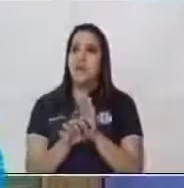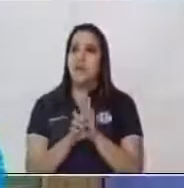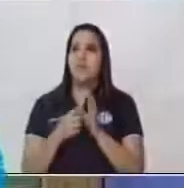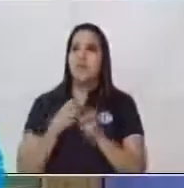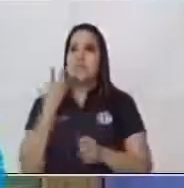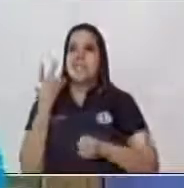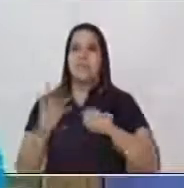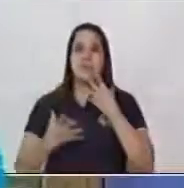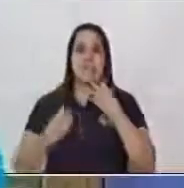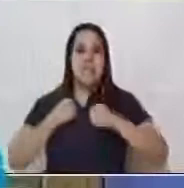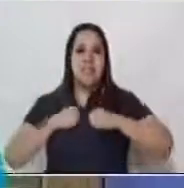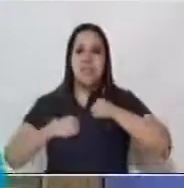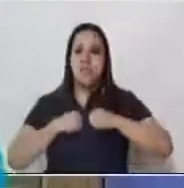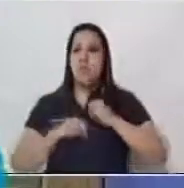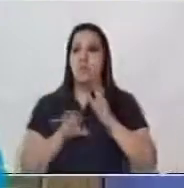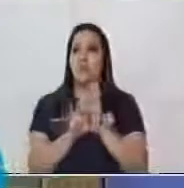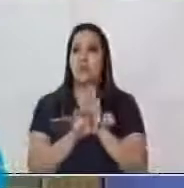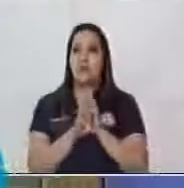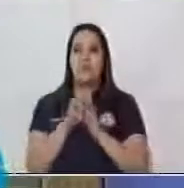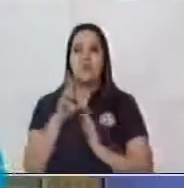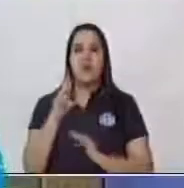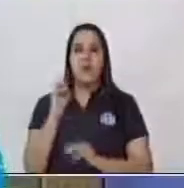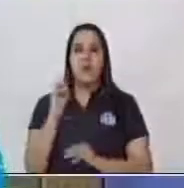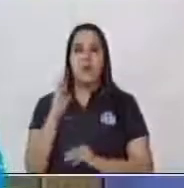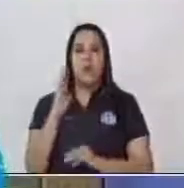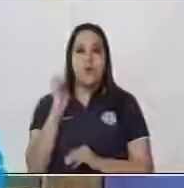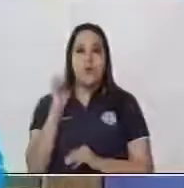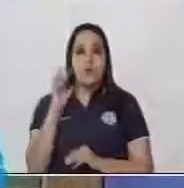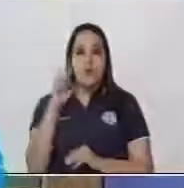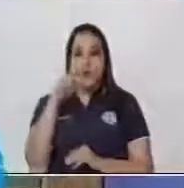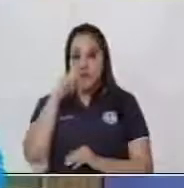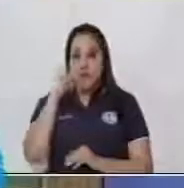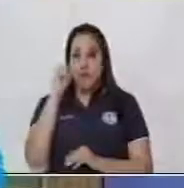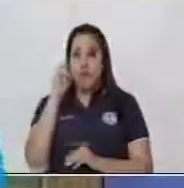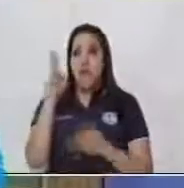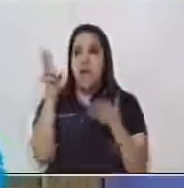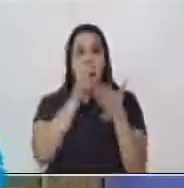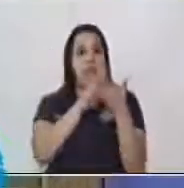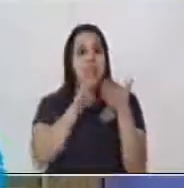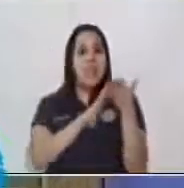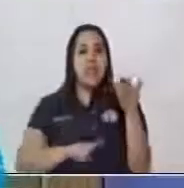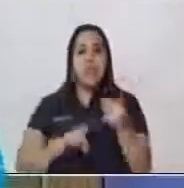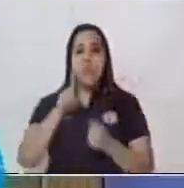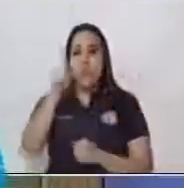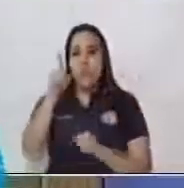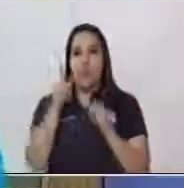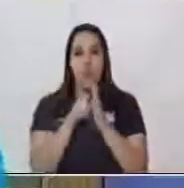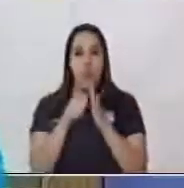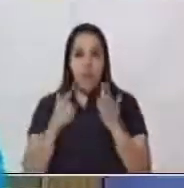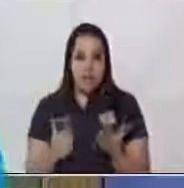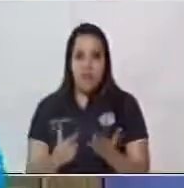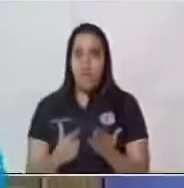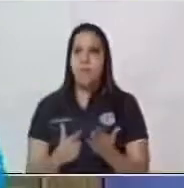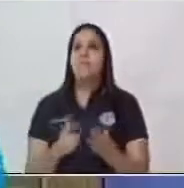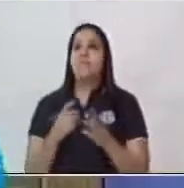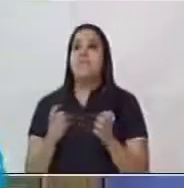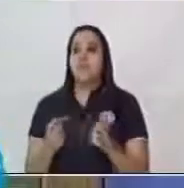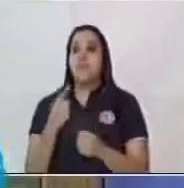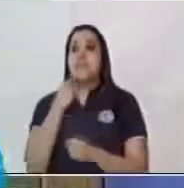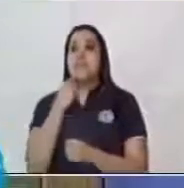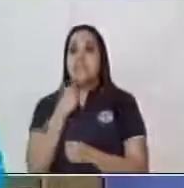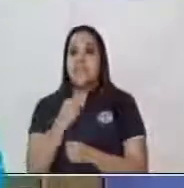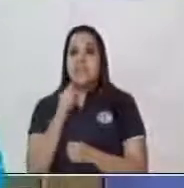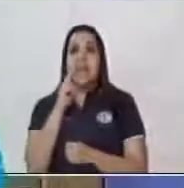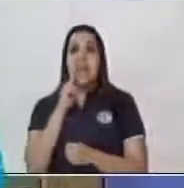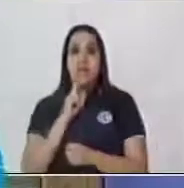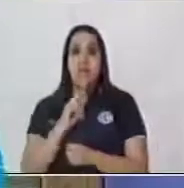el verbo. Roberto leyó un libro. Acá, si tú observas, el verbo está en voz activa